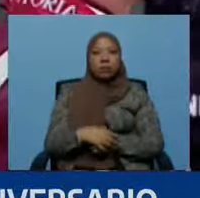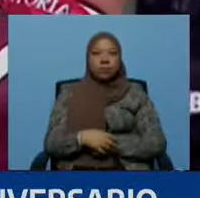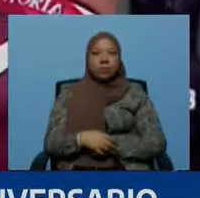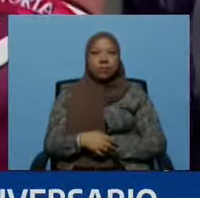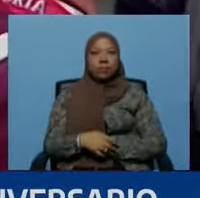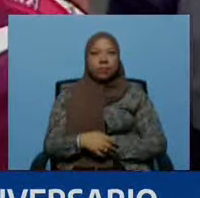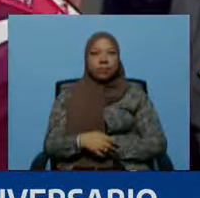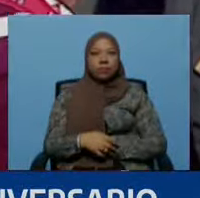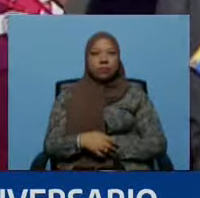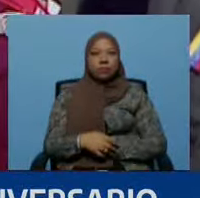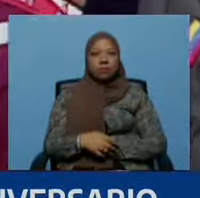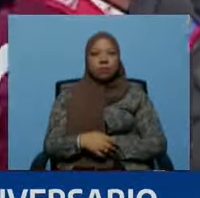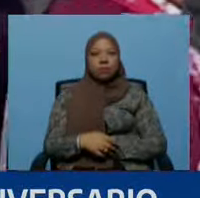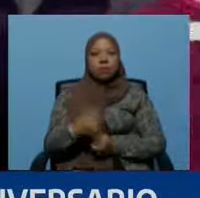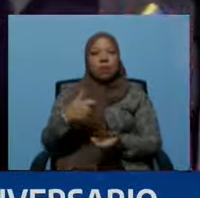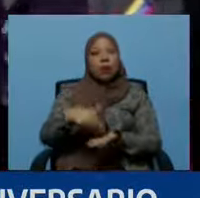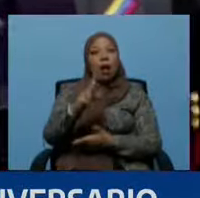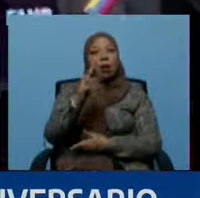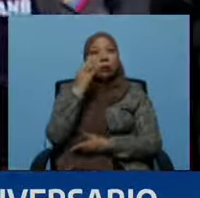frente. ¡Por!